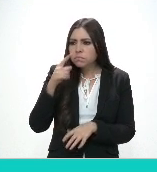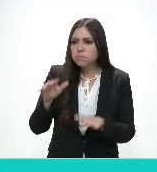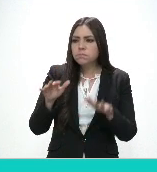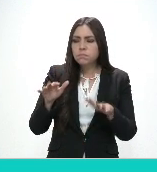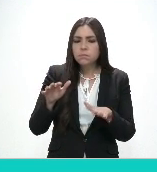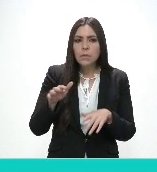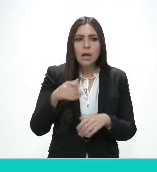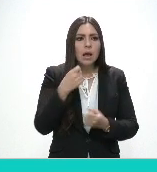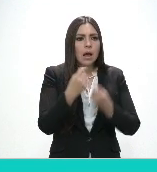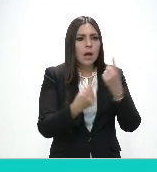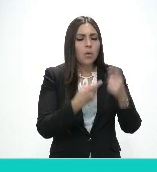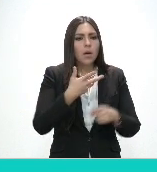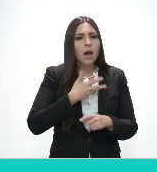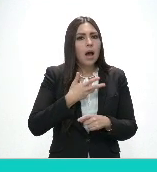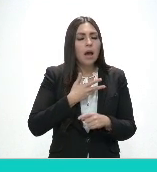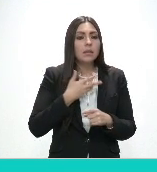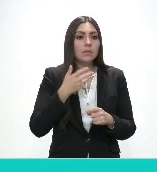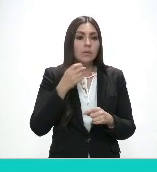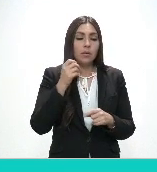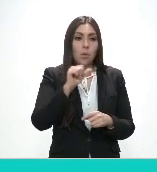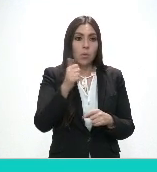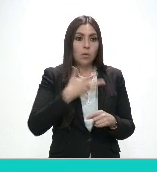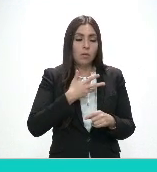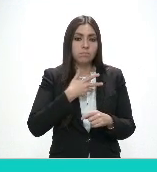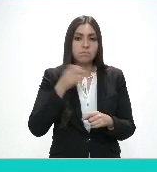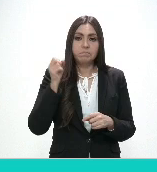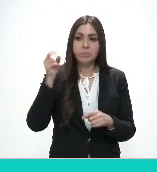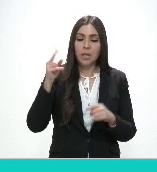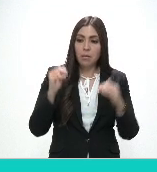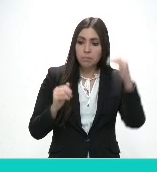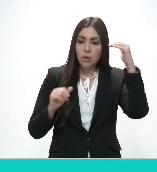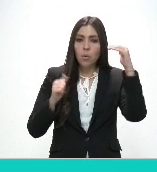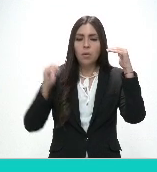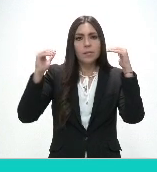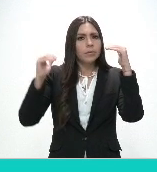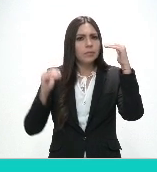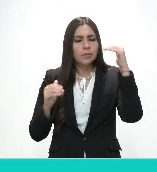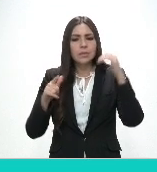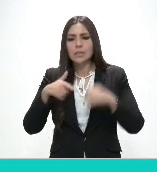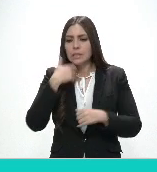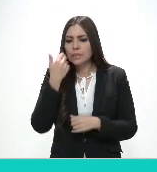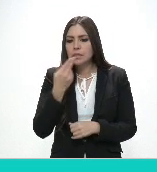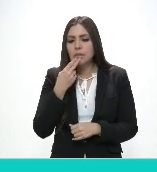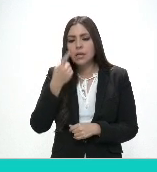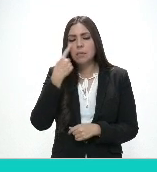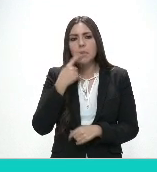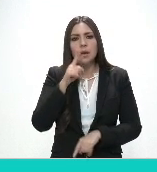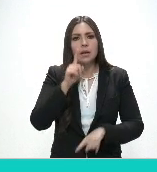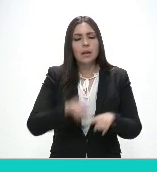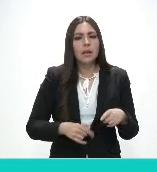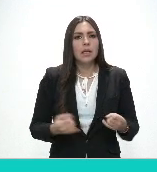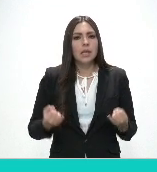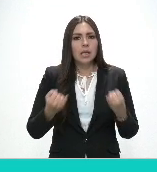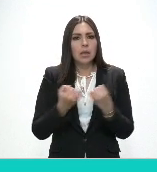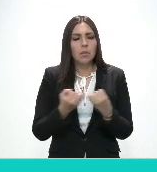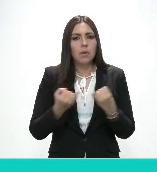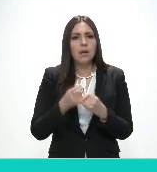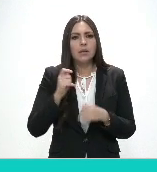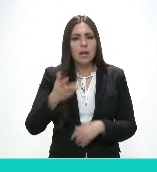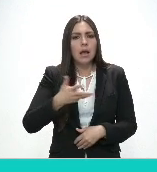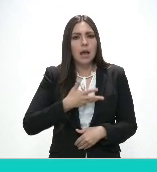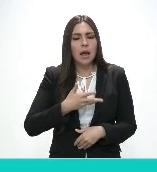que tienen como propósito revertir escenarios de desigualdad histórica y de facto que enfrentan ciertos